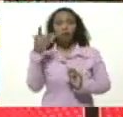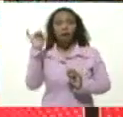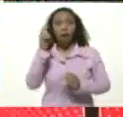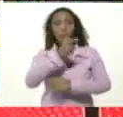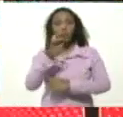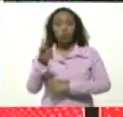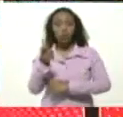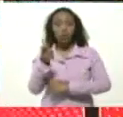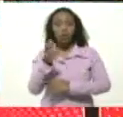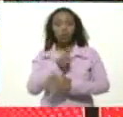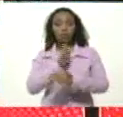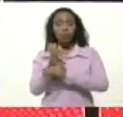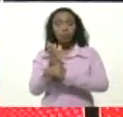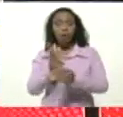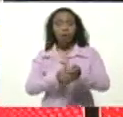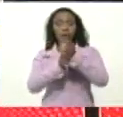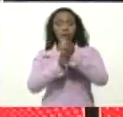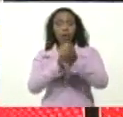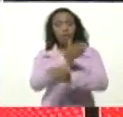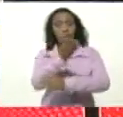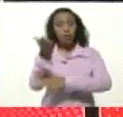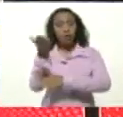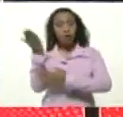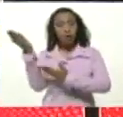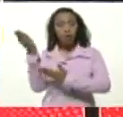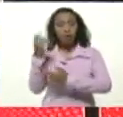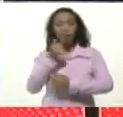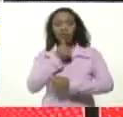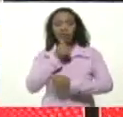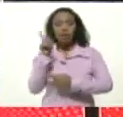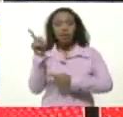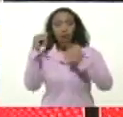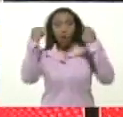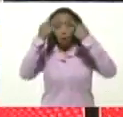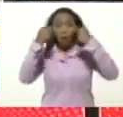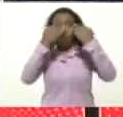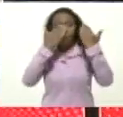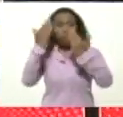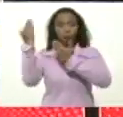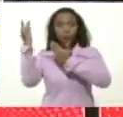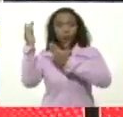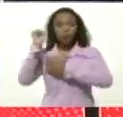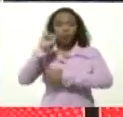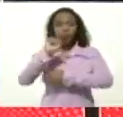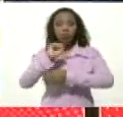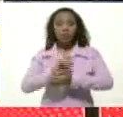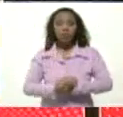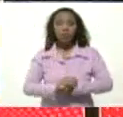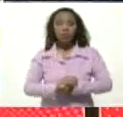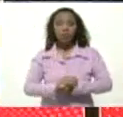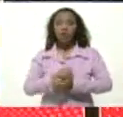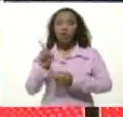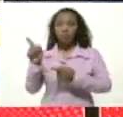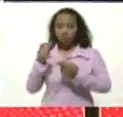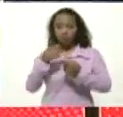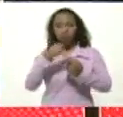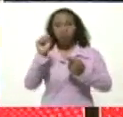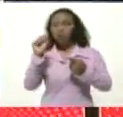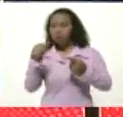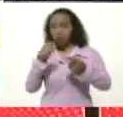candidatos, candidatas. Ustedes serán quienes, con sus ojos, vean, este sí, este sí, este